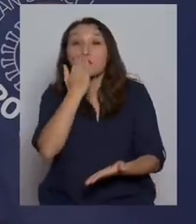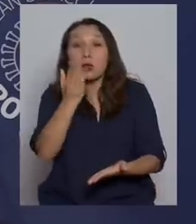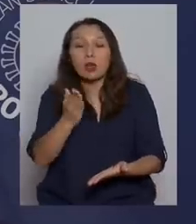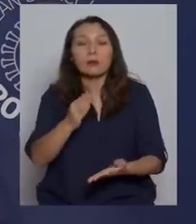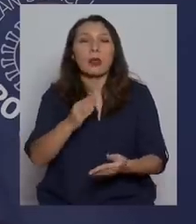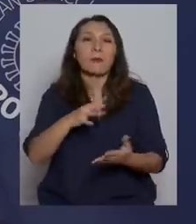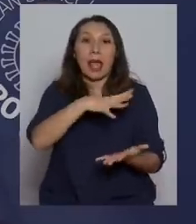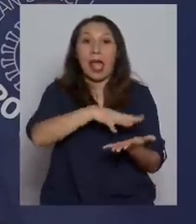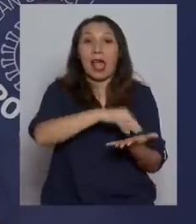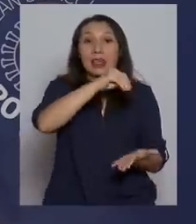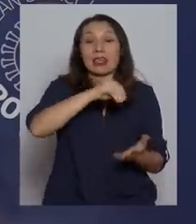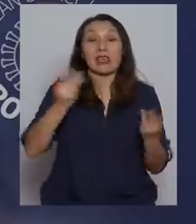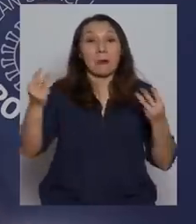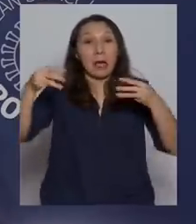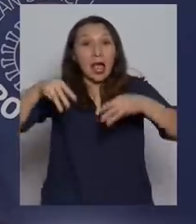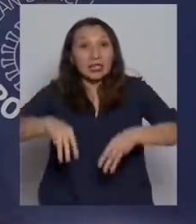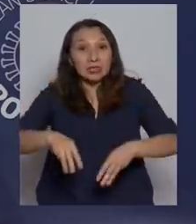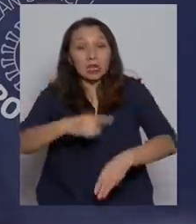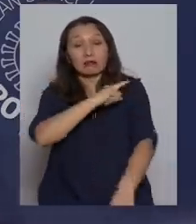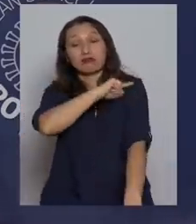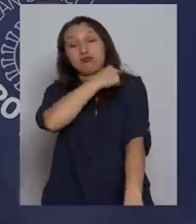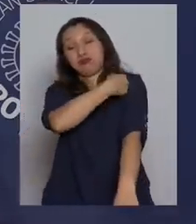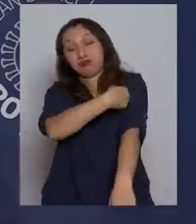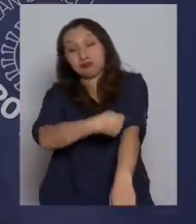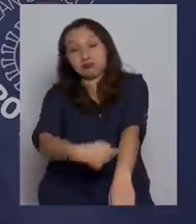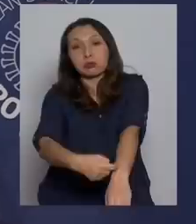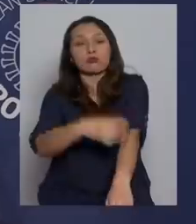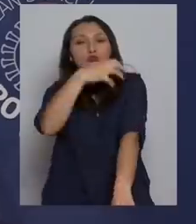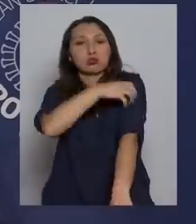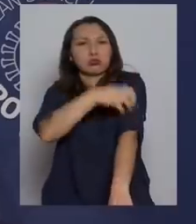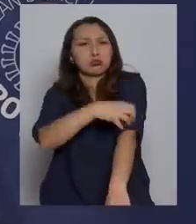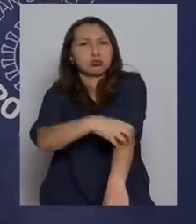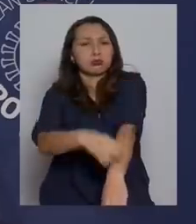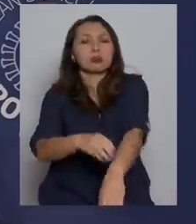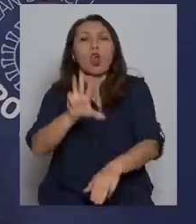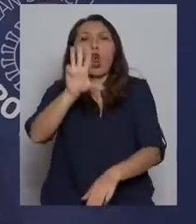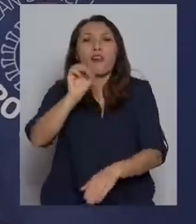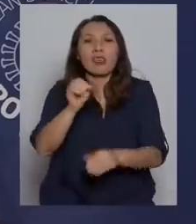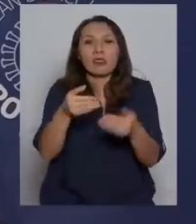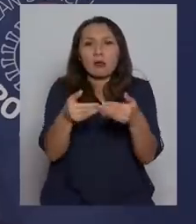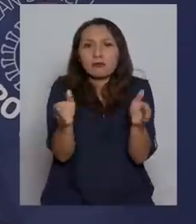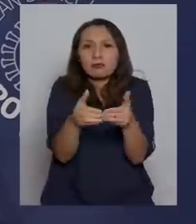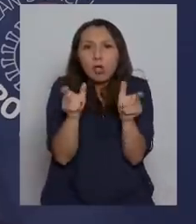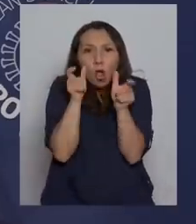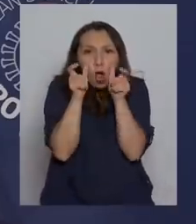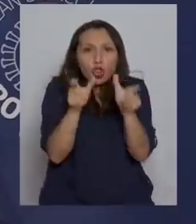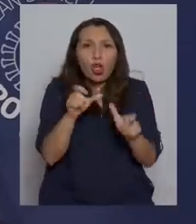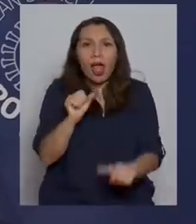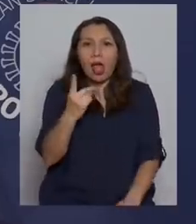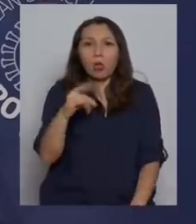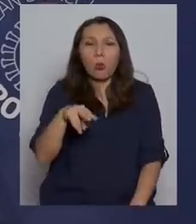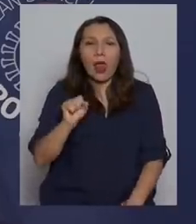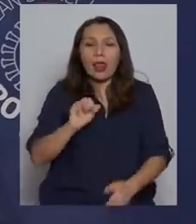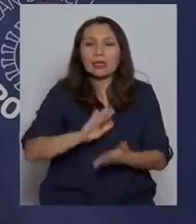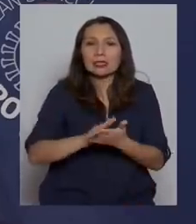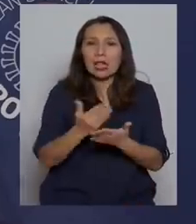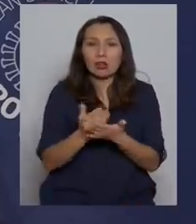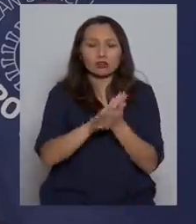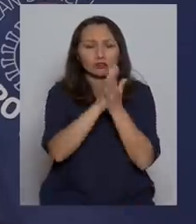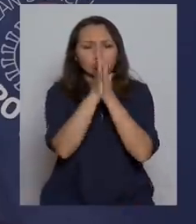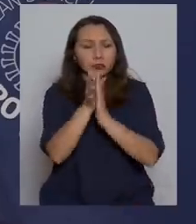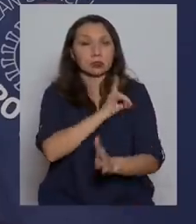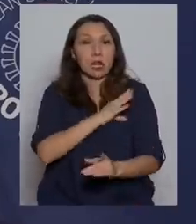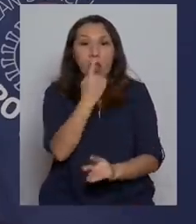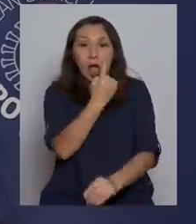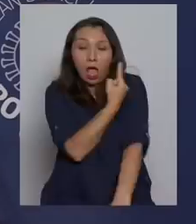a Magallanes, se han instalado 90 aduanas sanitarias a lo largo de todo Chile. En cada una de estas